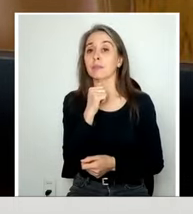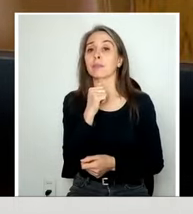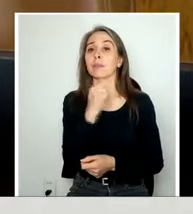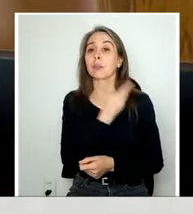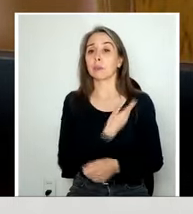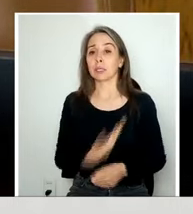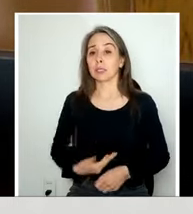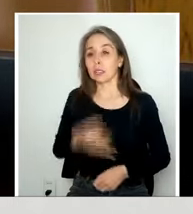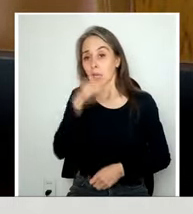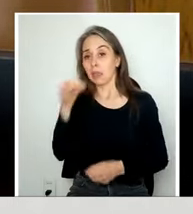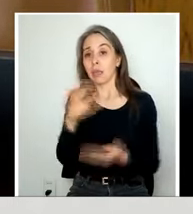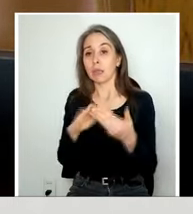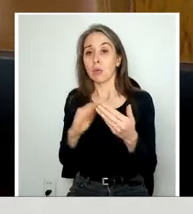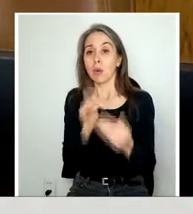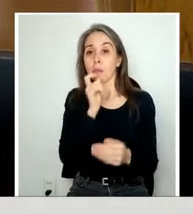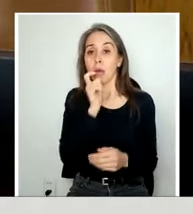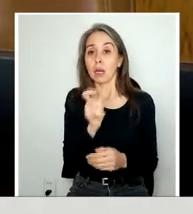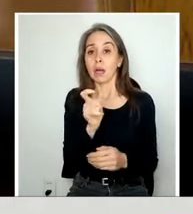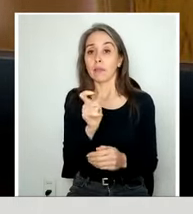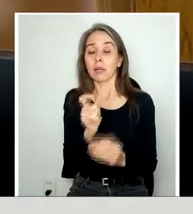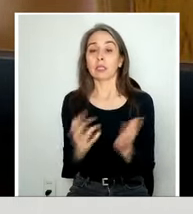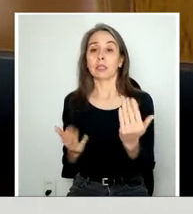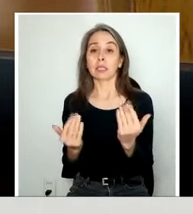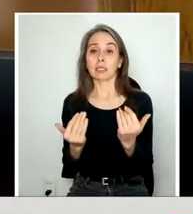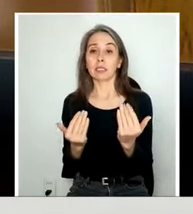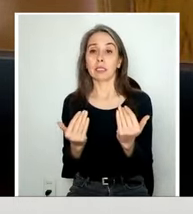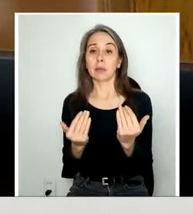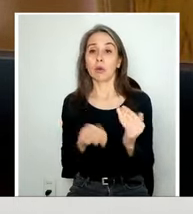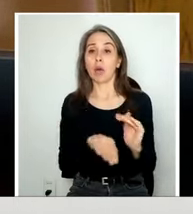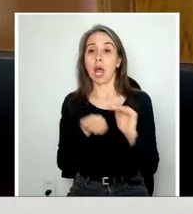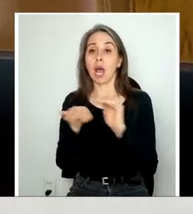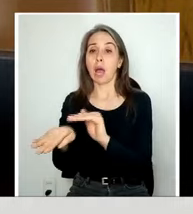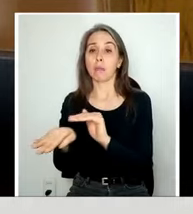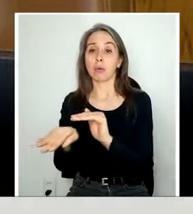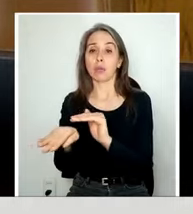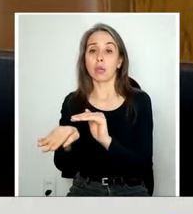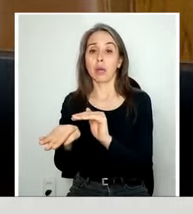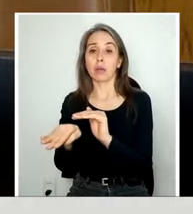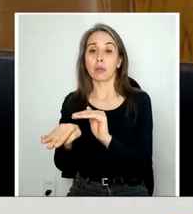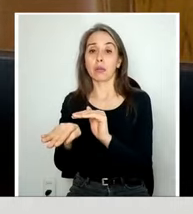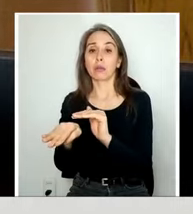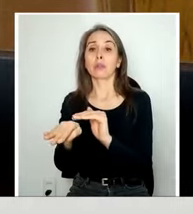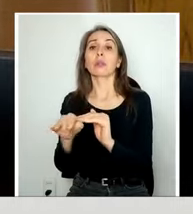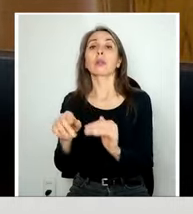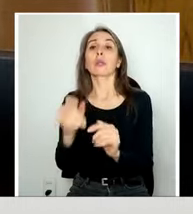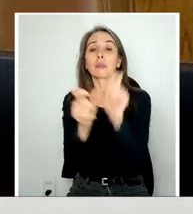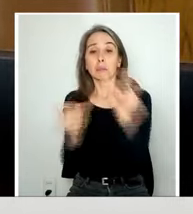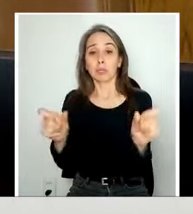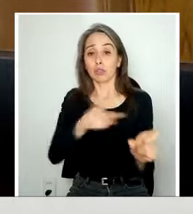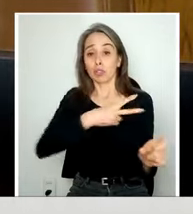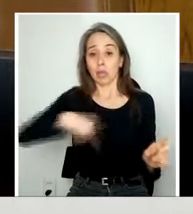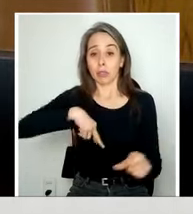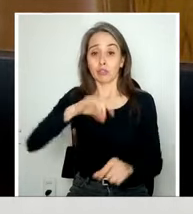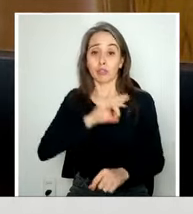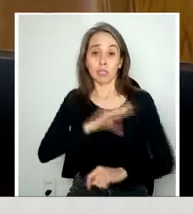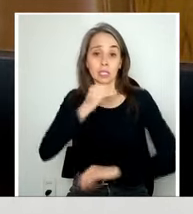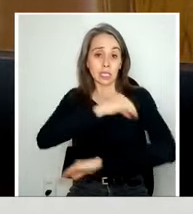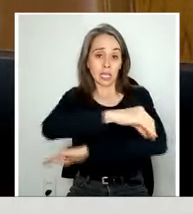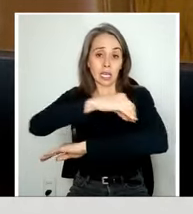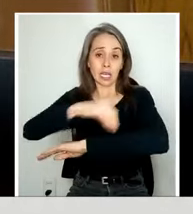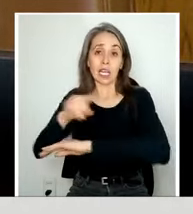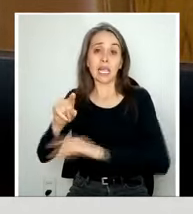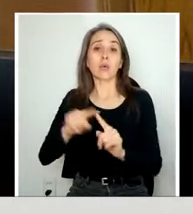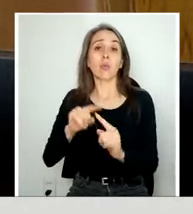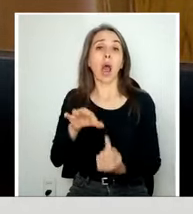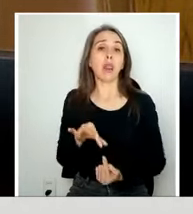Disculpe la expresión es que necesitábamos apoyarlos fuertemente nuestros agricultores son el corazón del maule nuestros